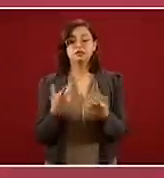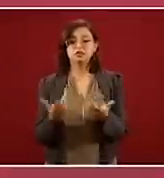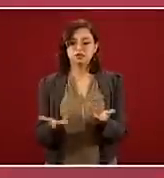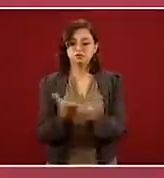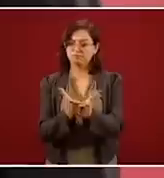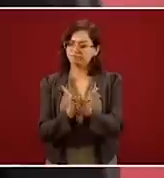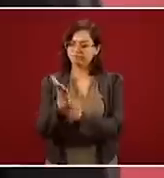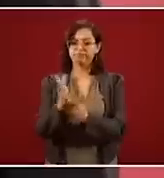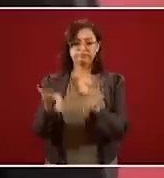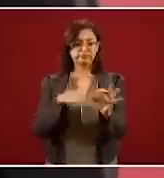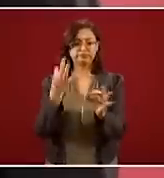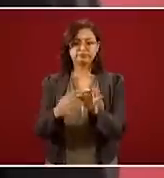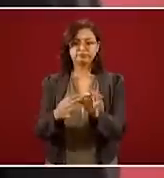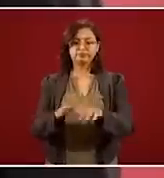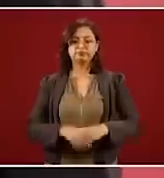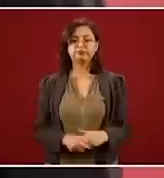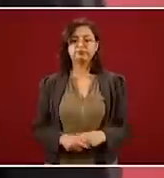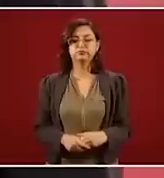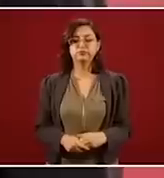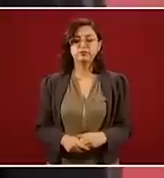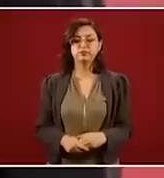con rectitud,